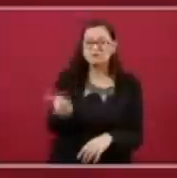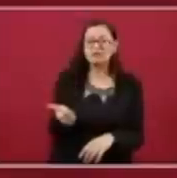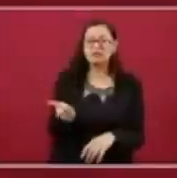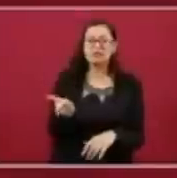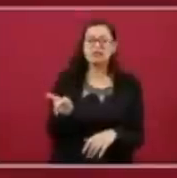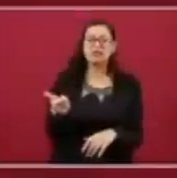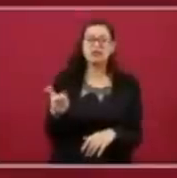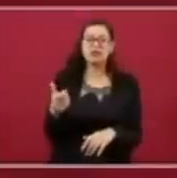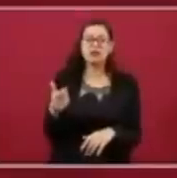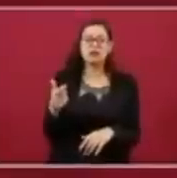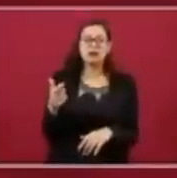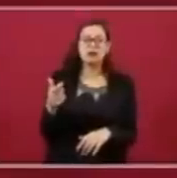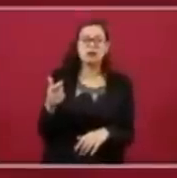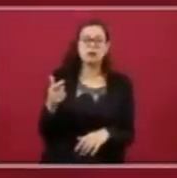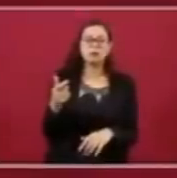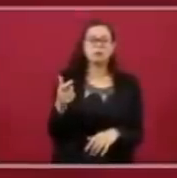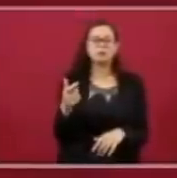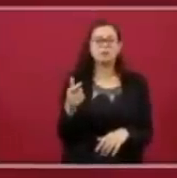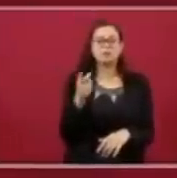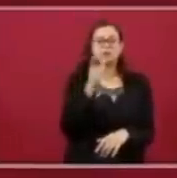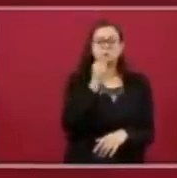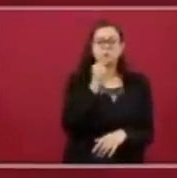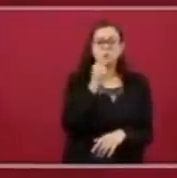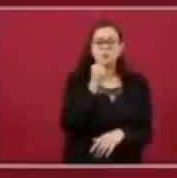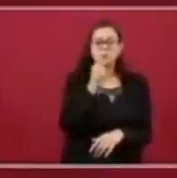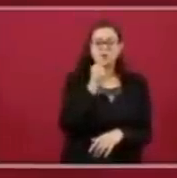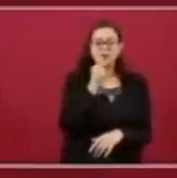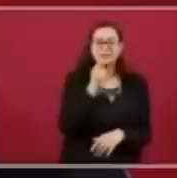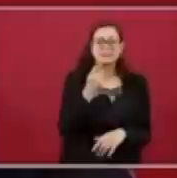operativos, pero todo